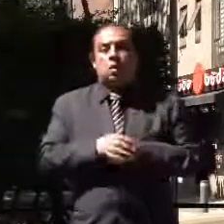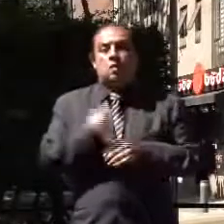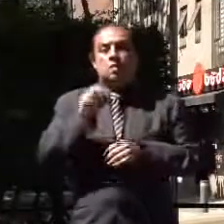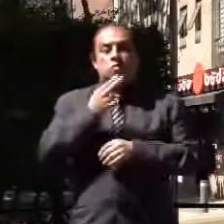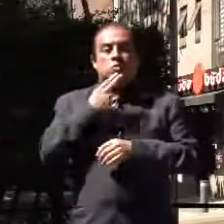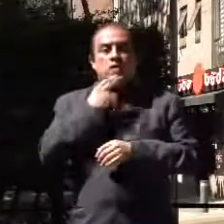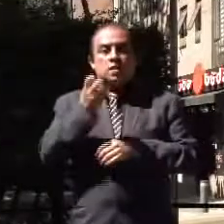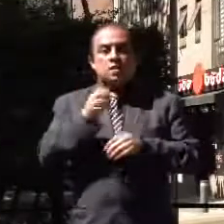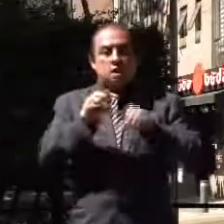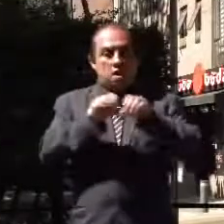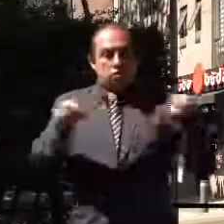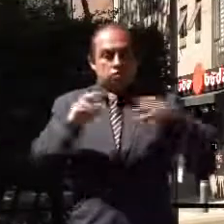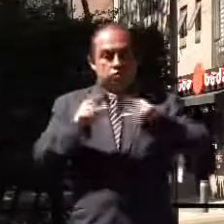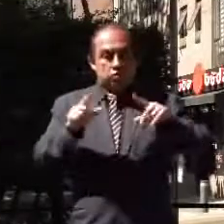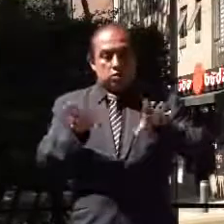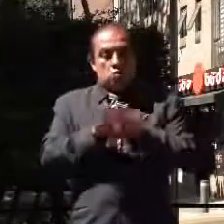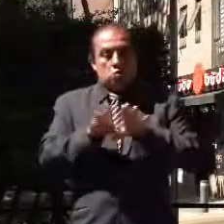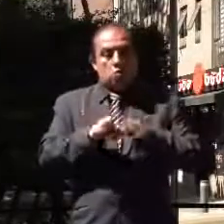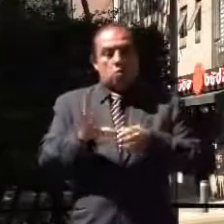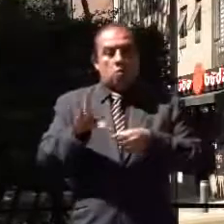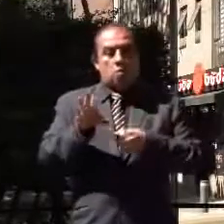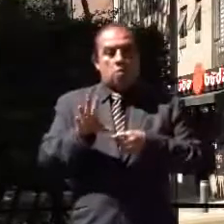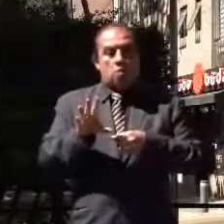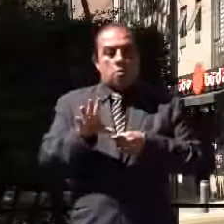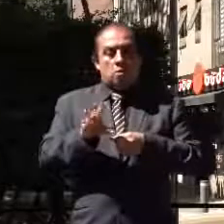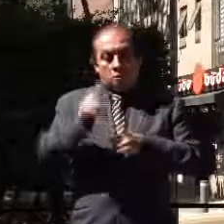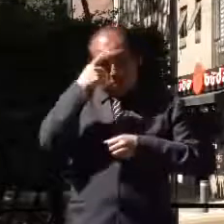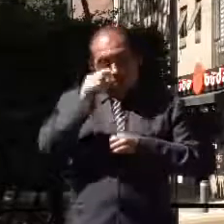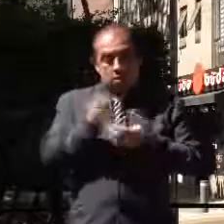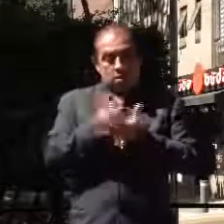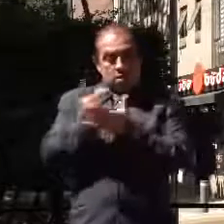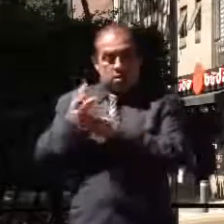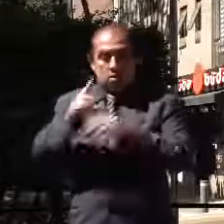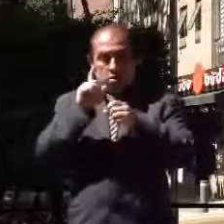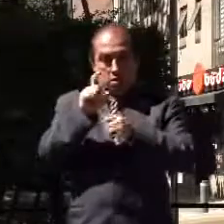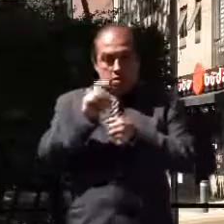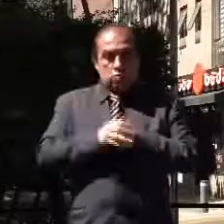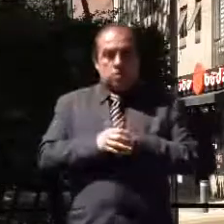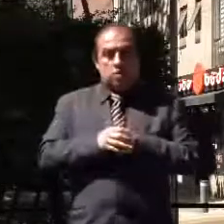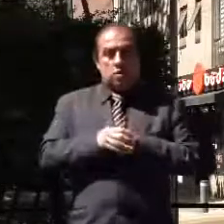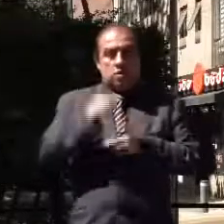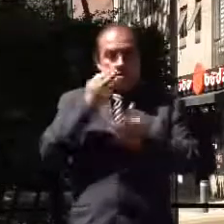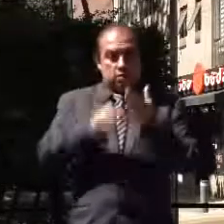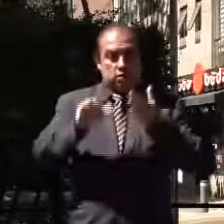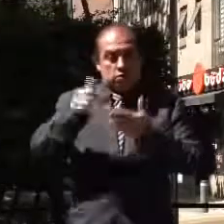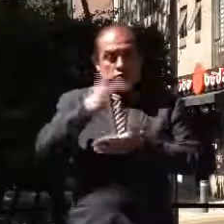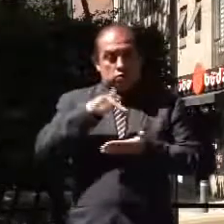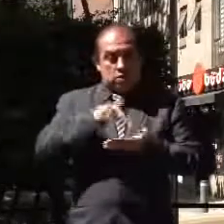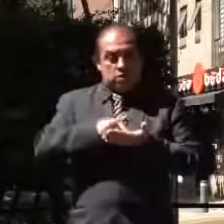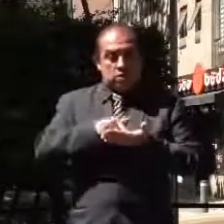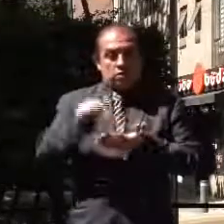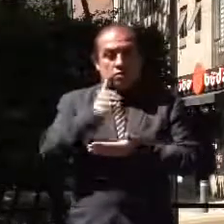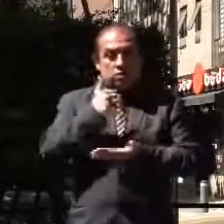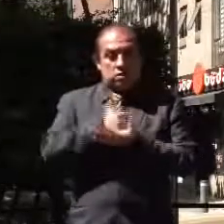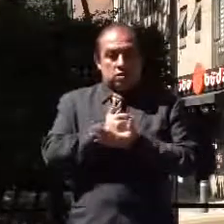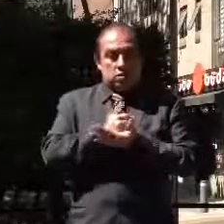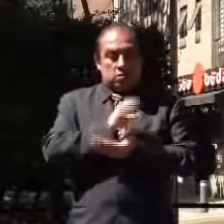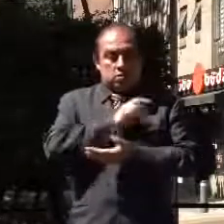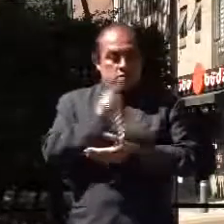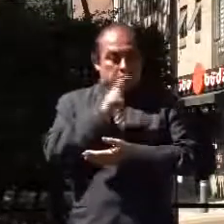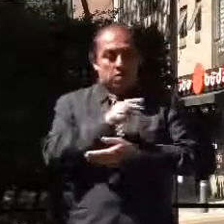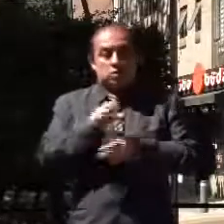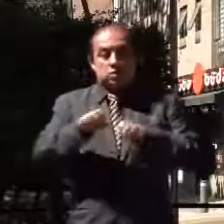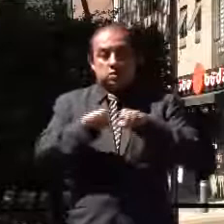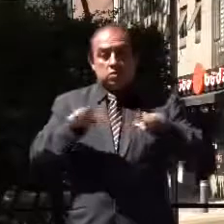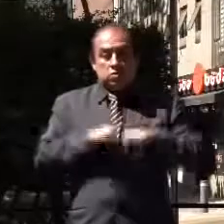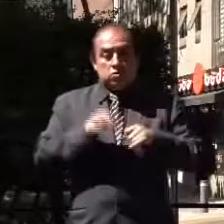del abastecimiento de agua potable que falta en otros lugares de la ciudad. Entonces aquí pues pueden ver los equipos de última generación que se